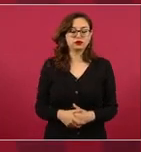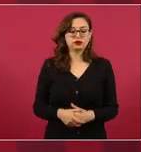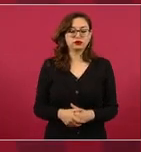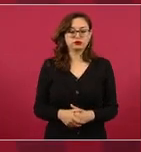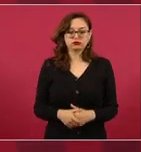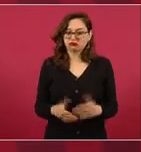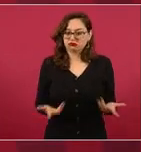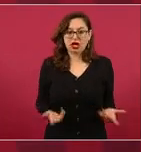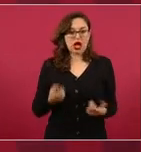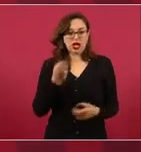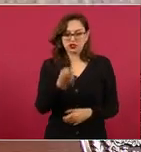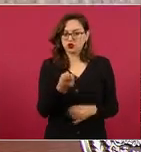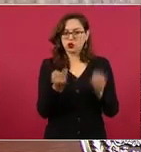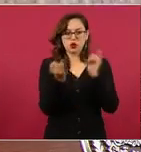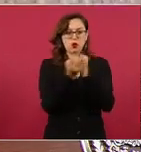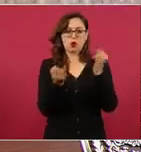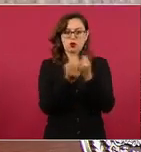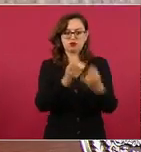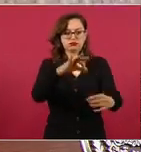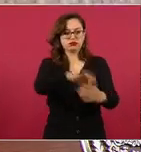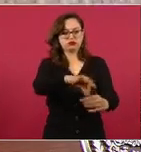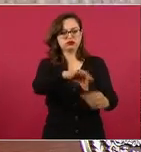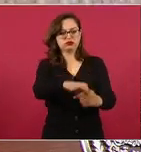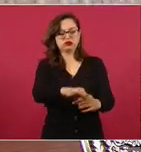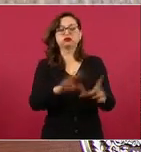Entonces, tener confianza